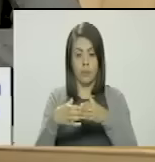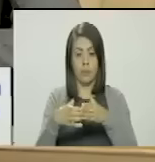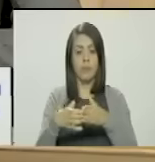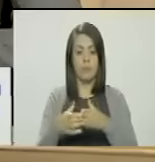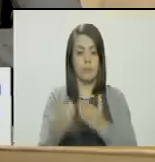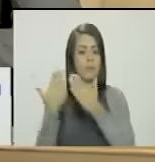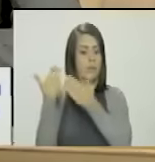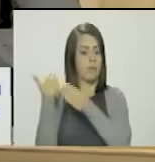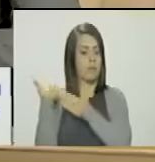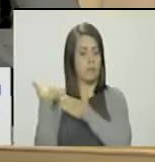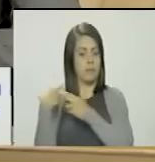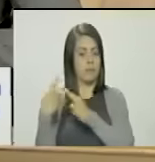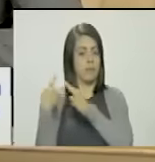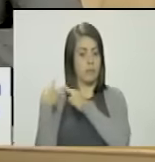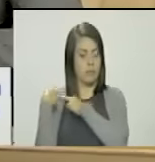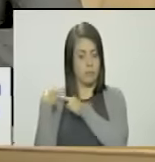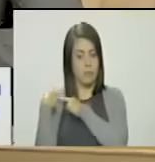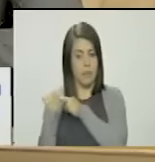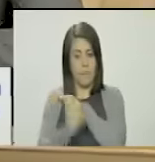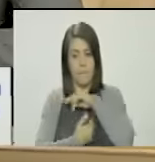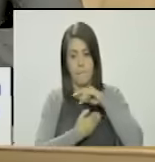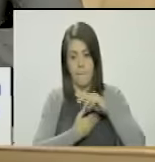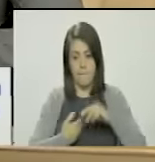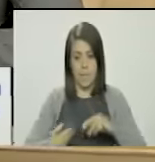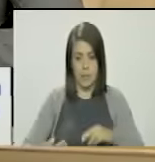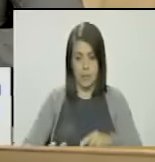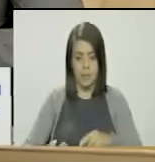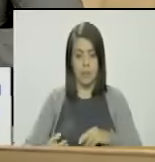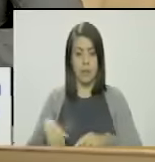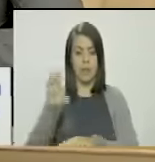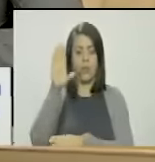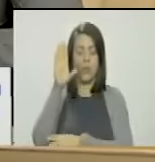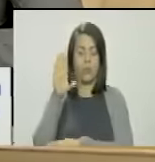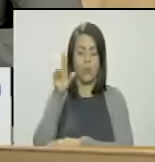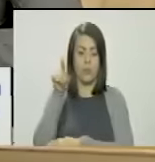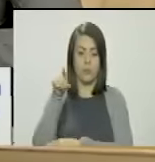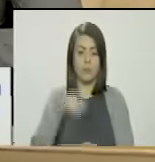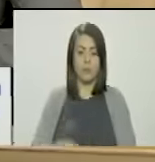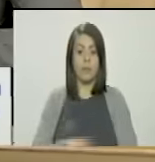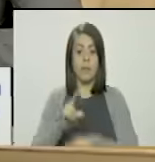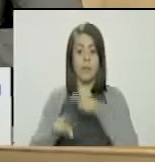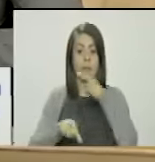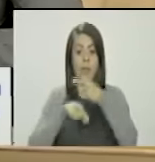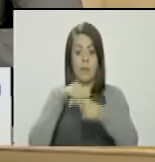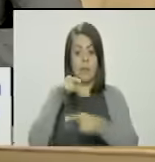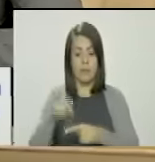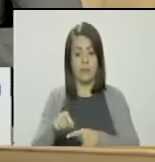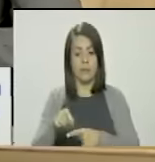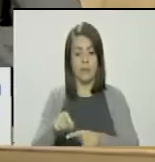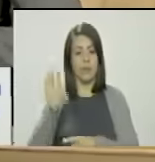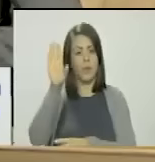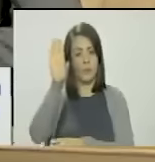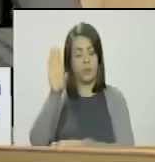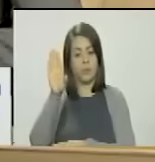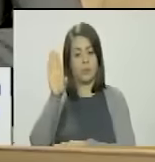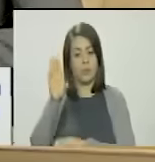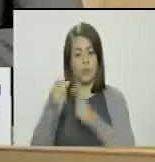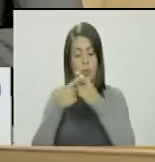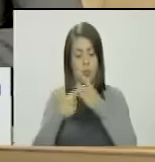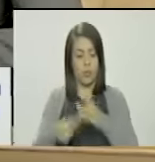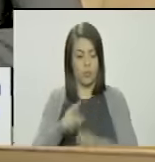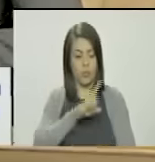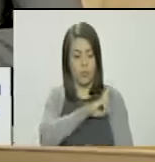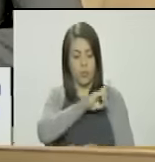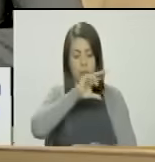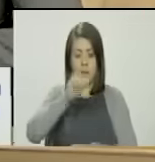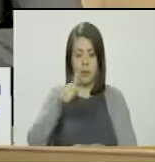tomar posesión de sus cargos. El presidente prestará juramento y a continuación tomará juramento al resto de la